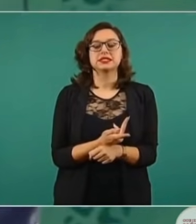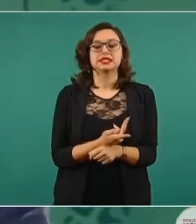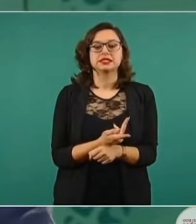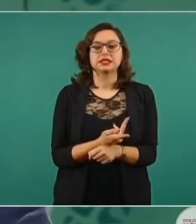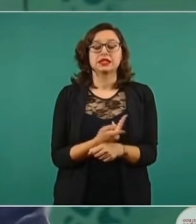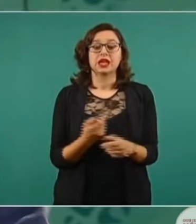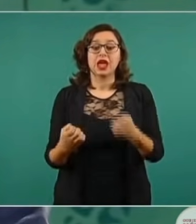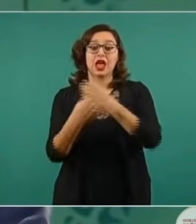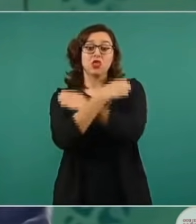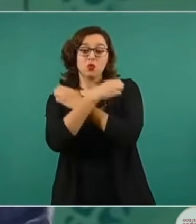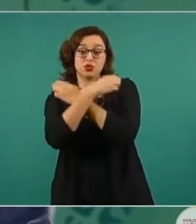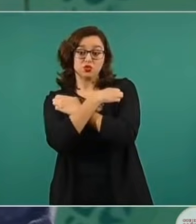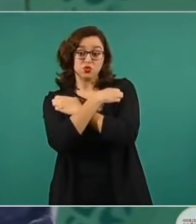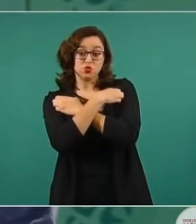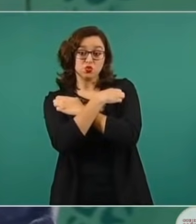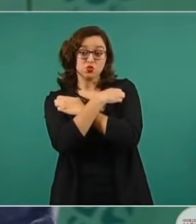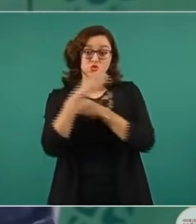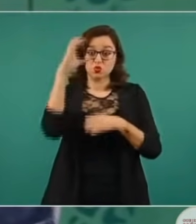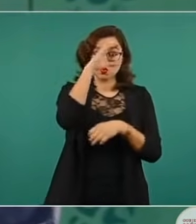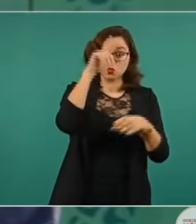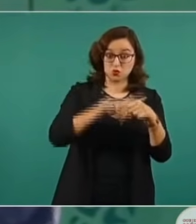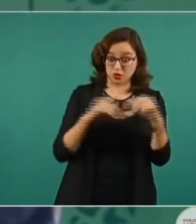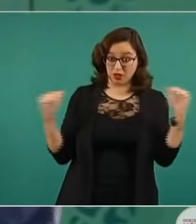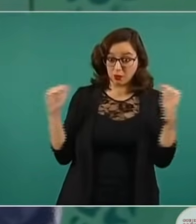la educación que la cultura.